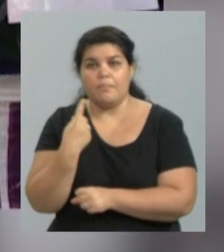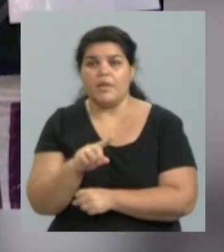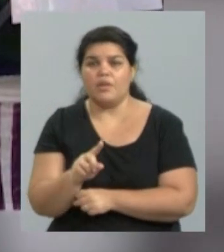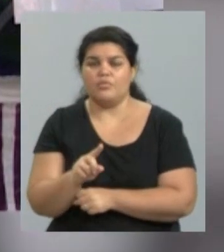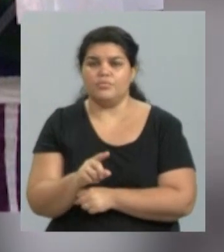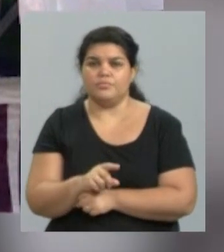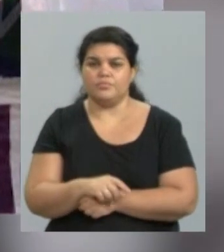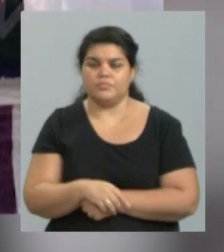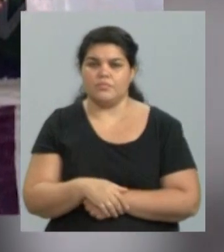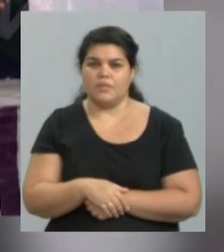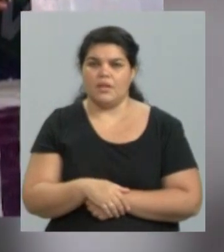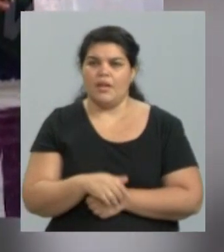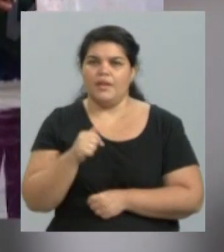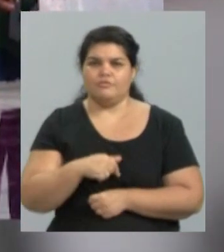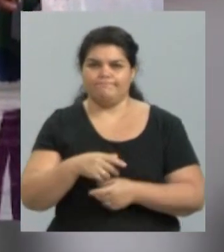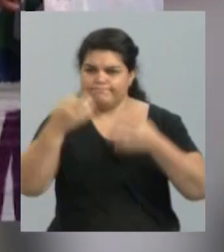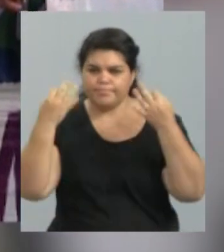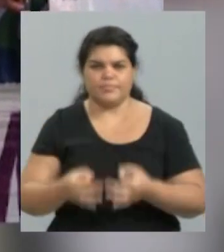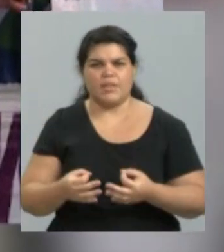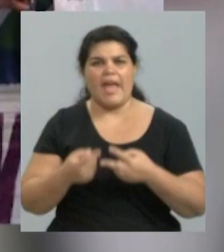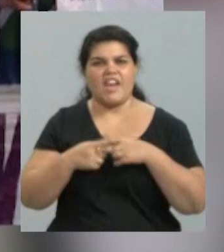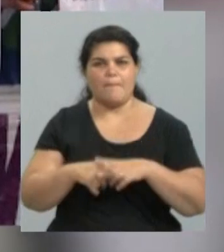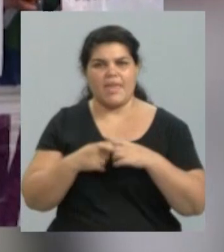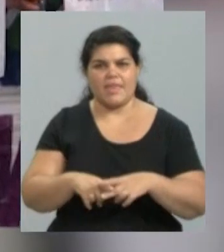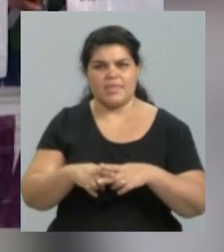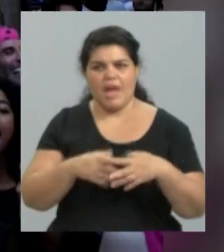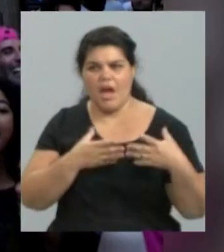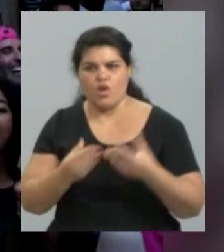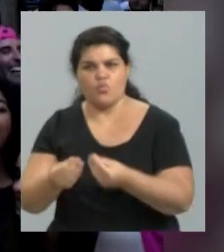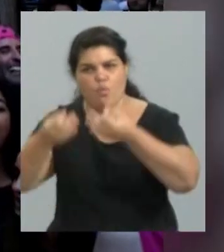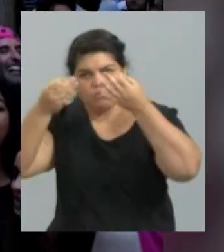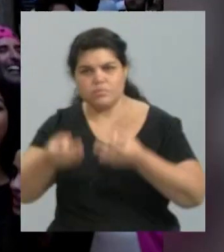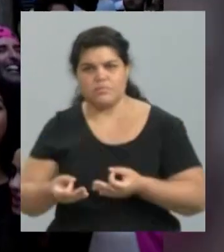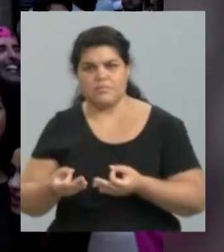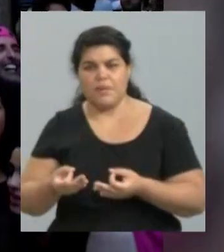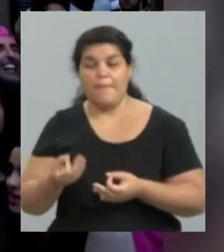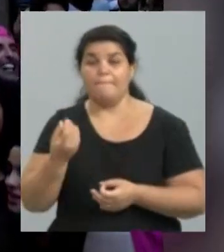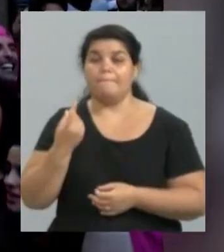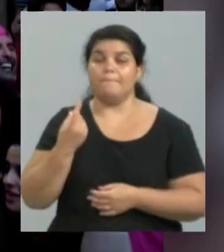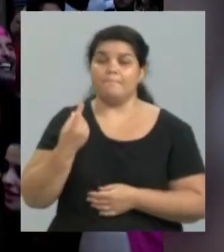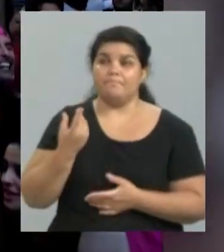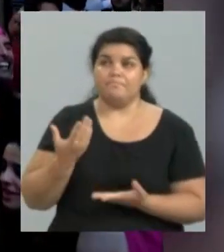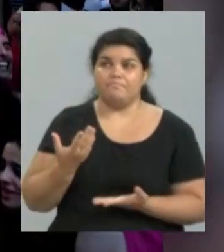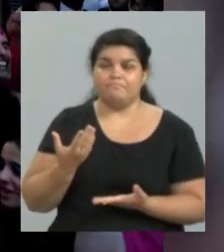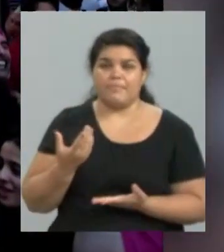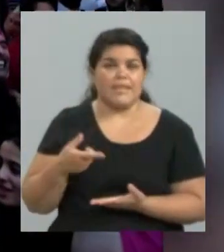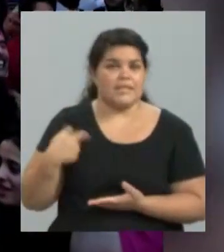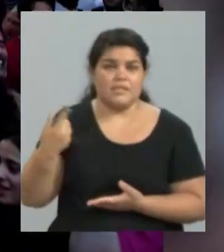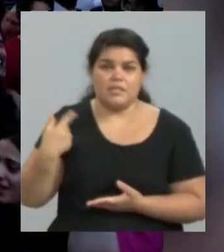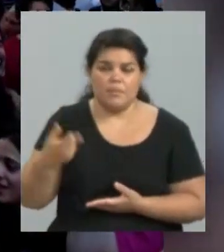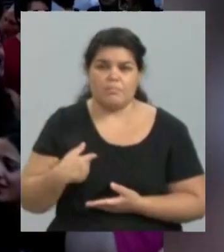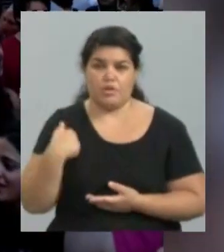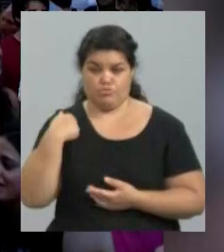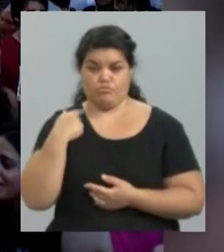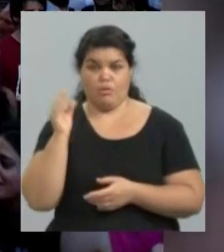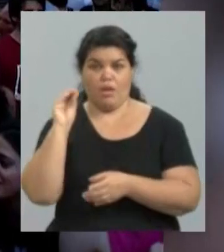poder hacer algo concreto, ¿no? Sí. Entonces, todo el tiempo, cuando empecé a militar